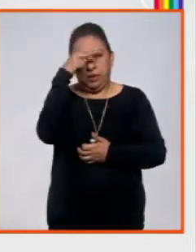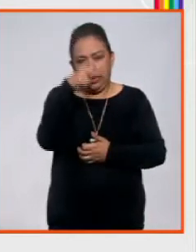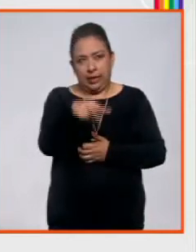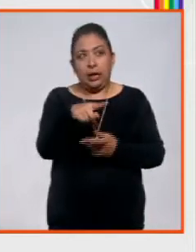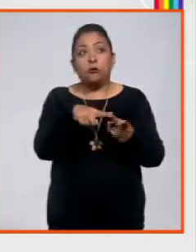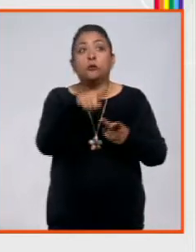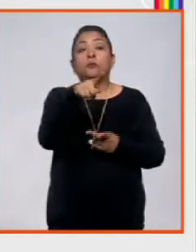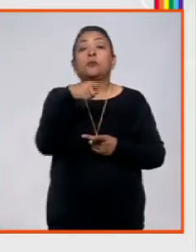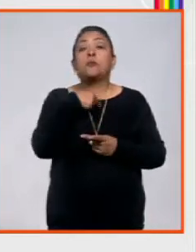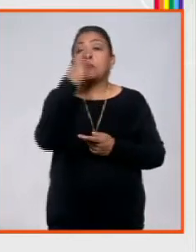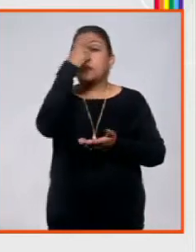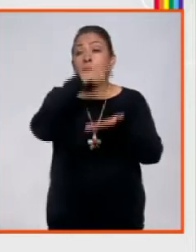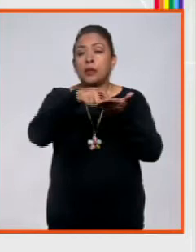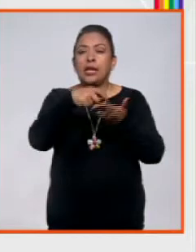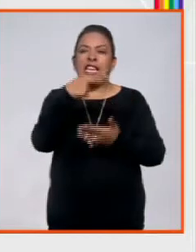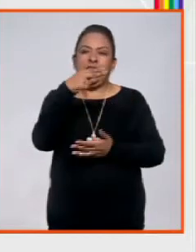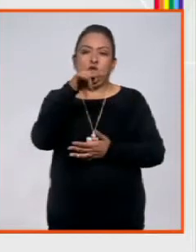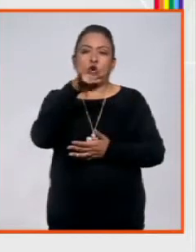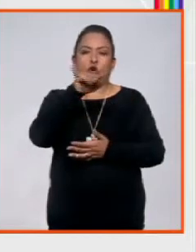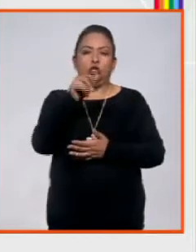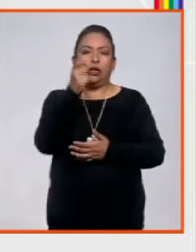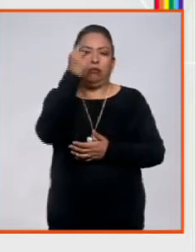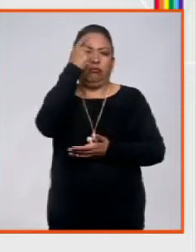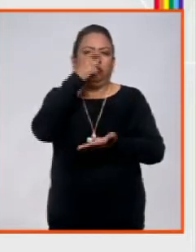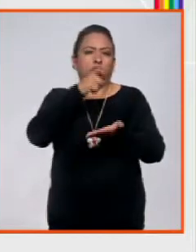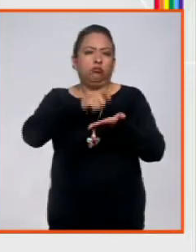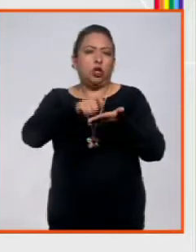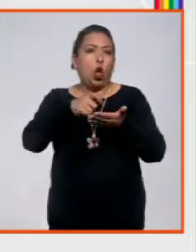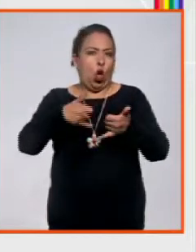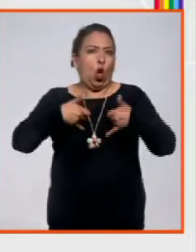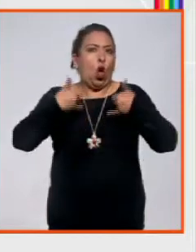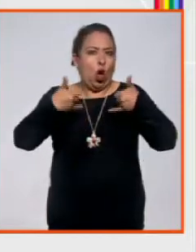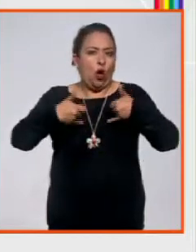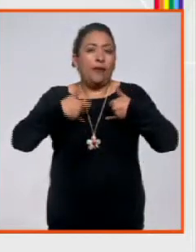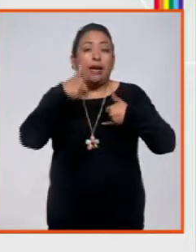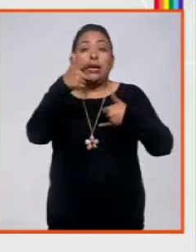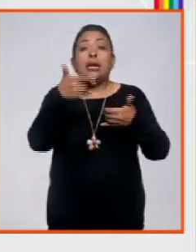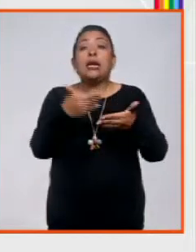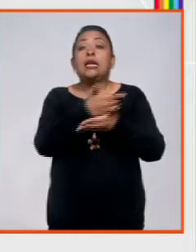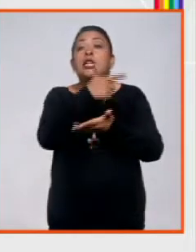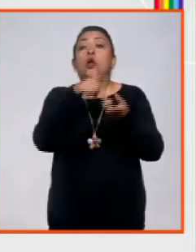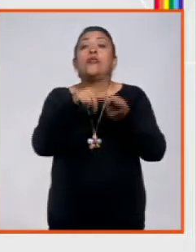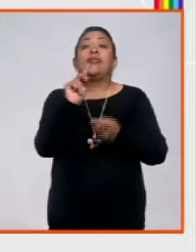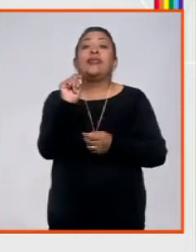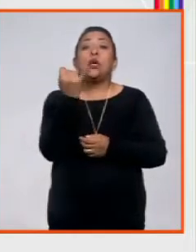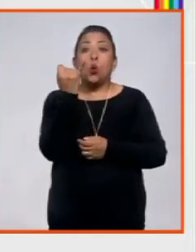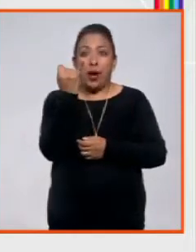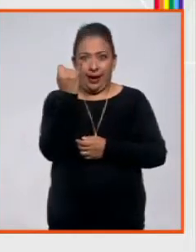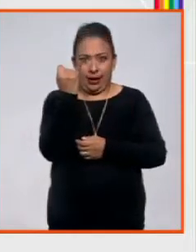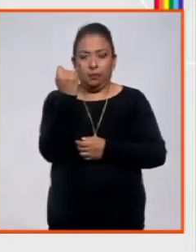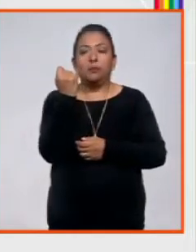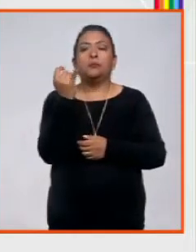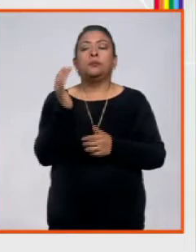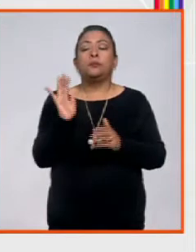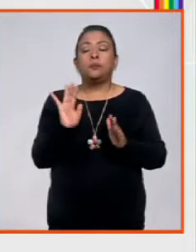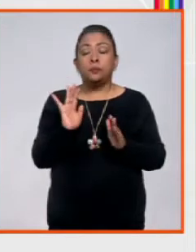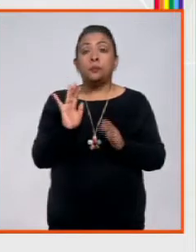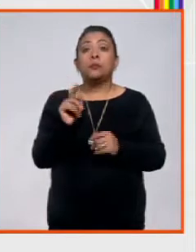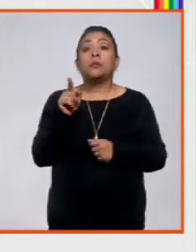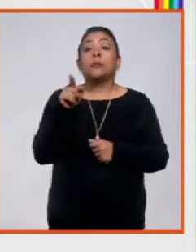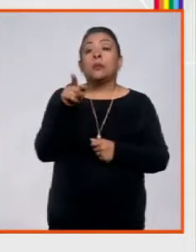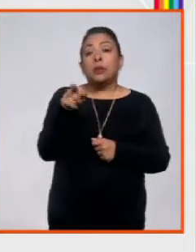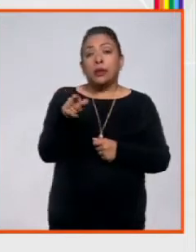es un autor muy joven y él es originario de tijuana y entonces él